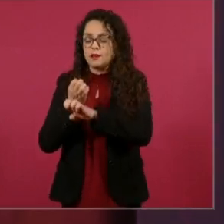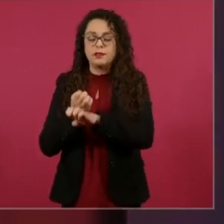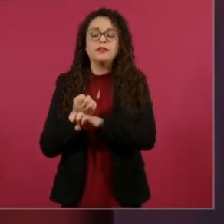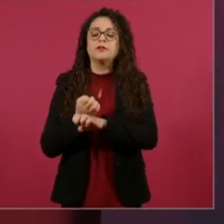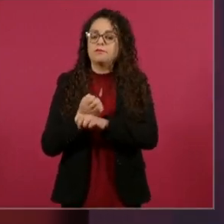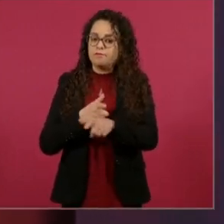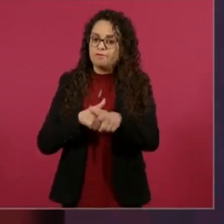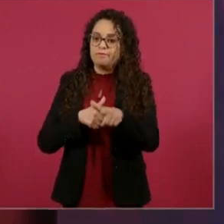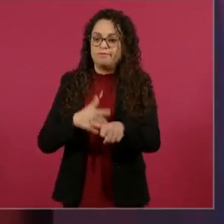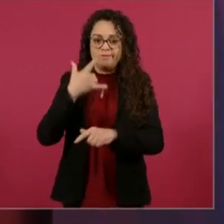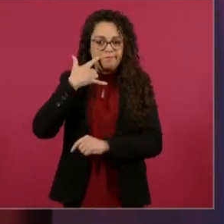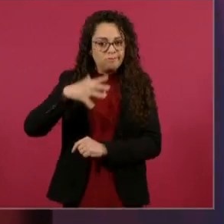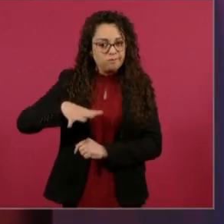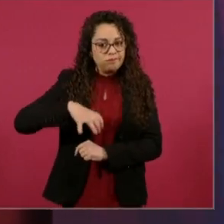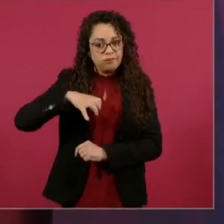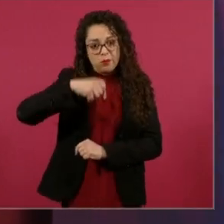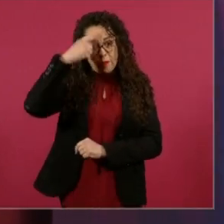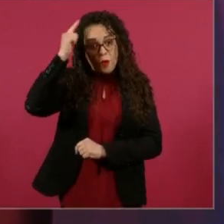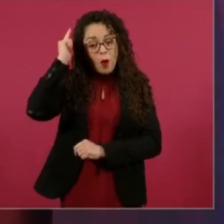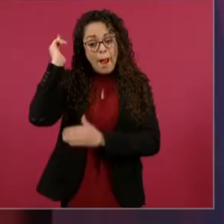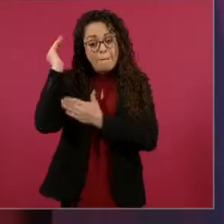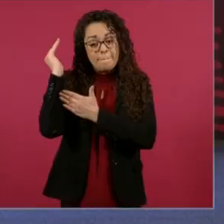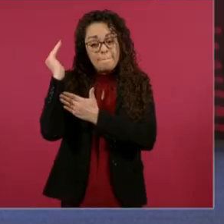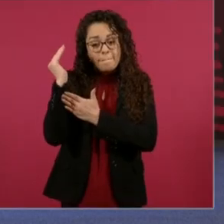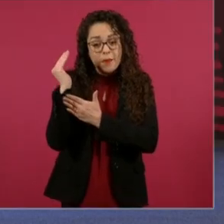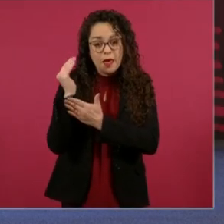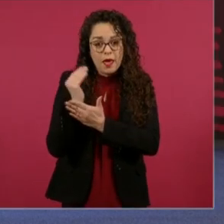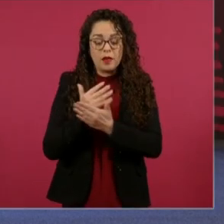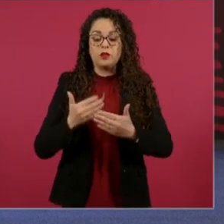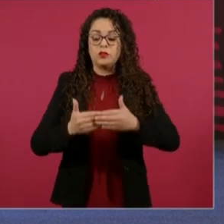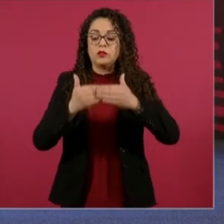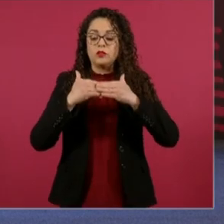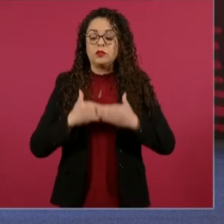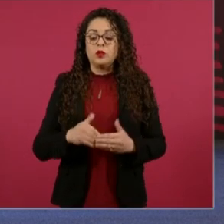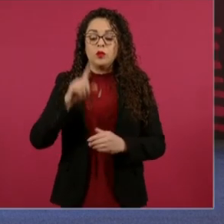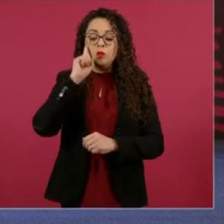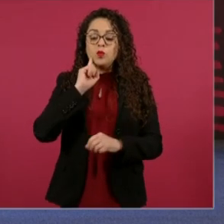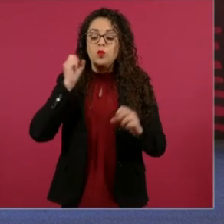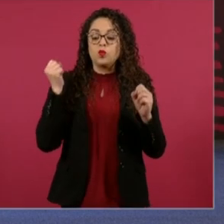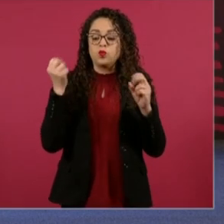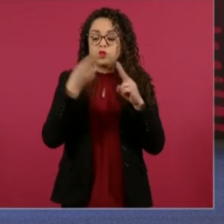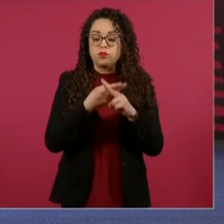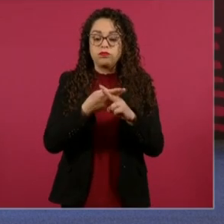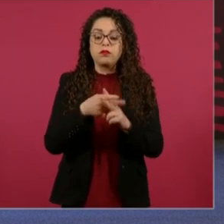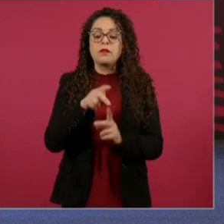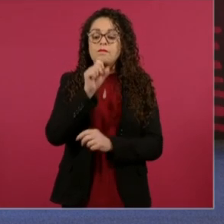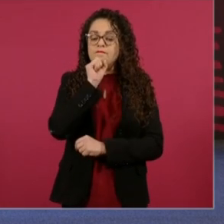delito. Adelante. También el feminicidio está con